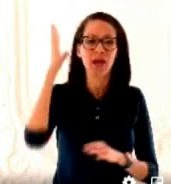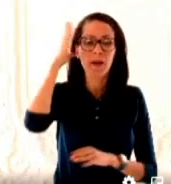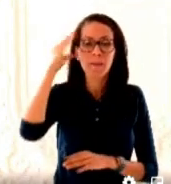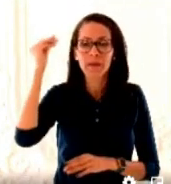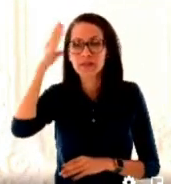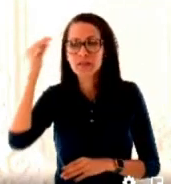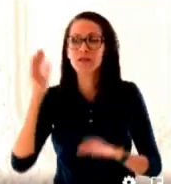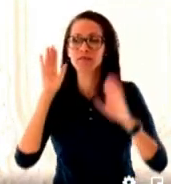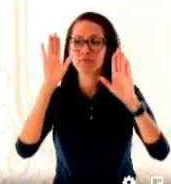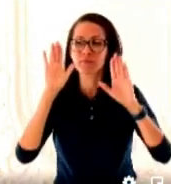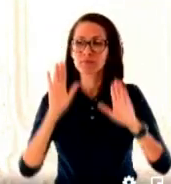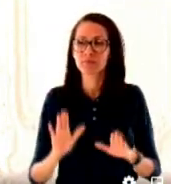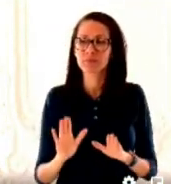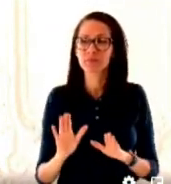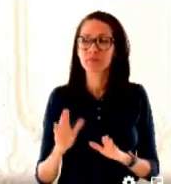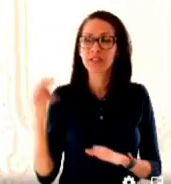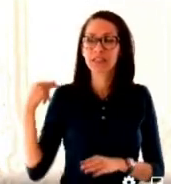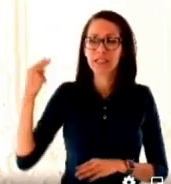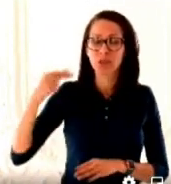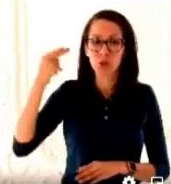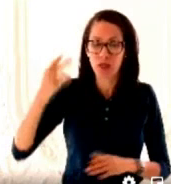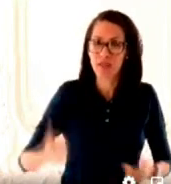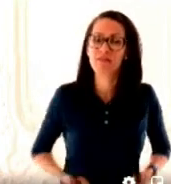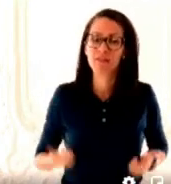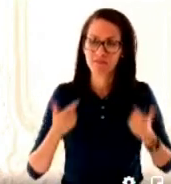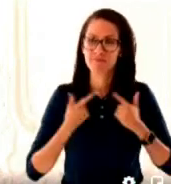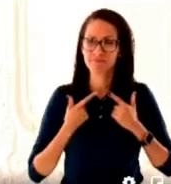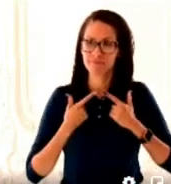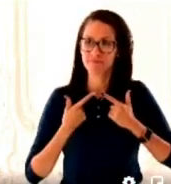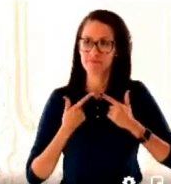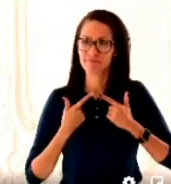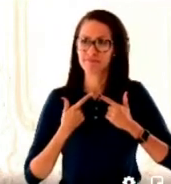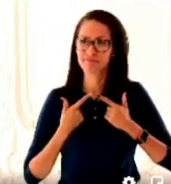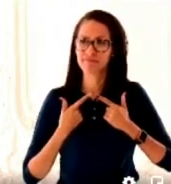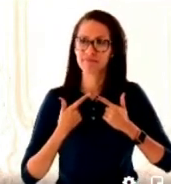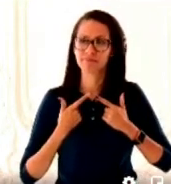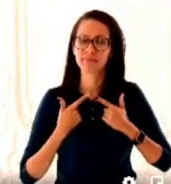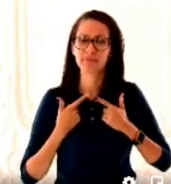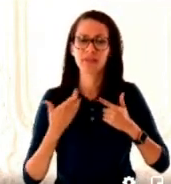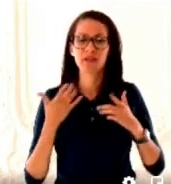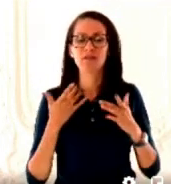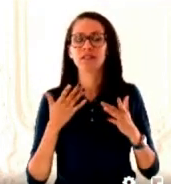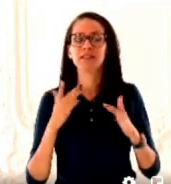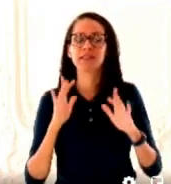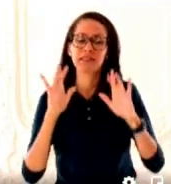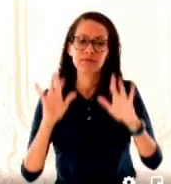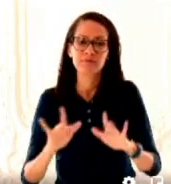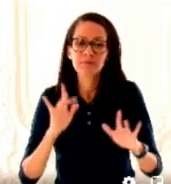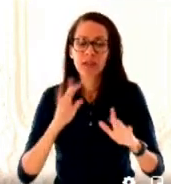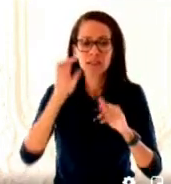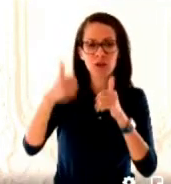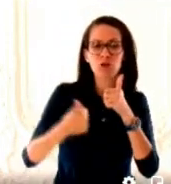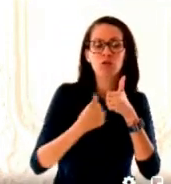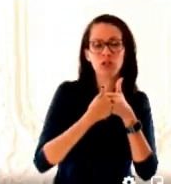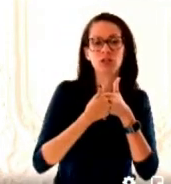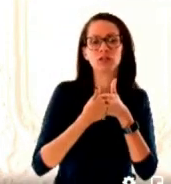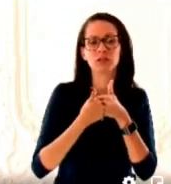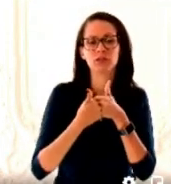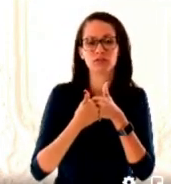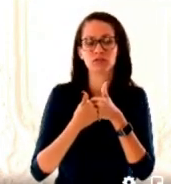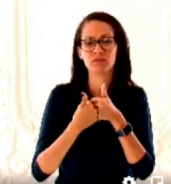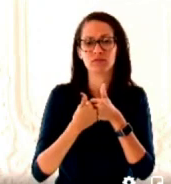una impresionante historia de vida y con una gran sensibilidad hacia los retos que nos